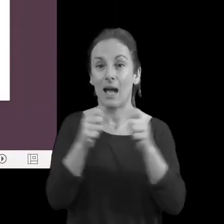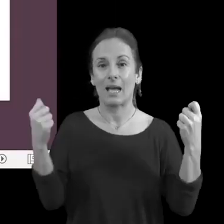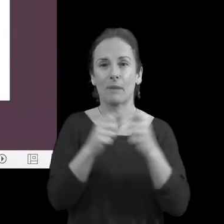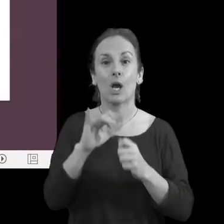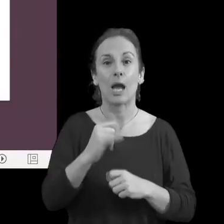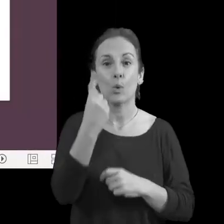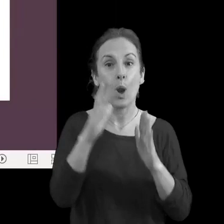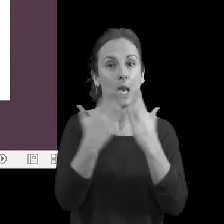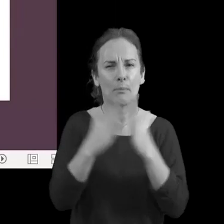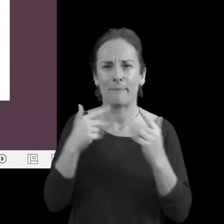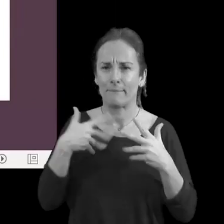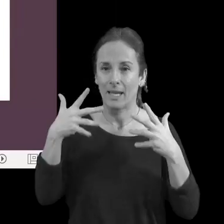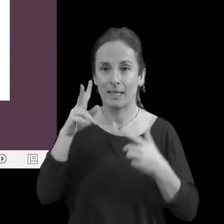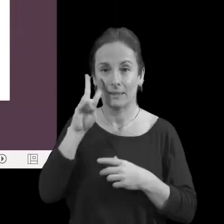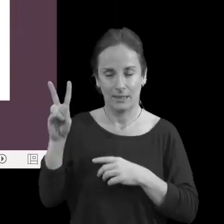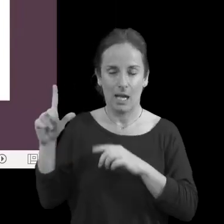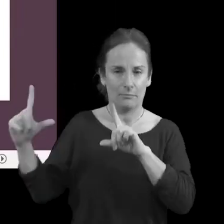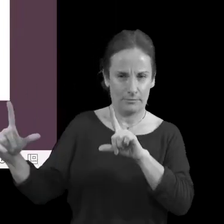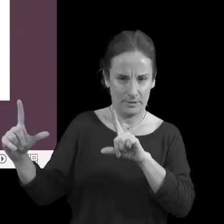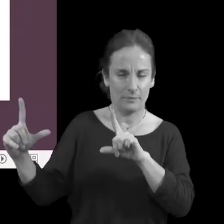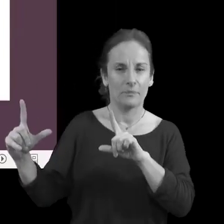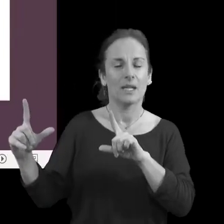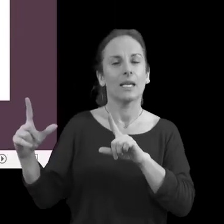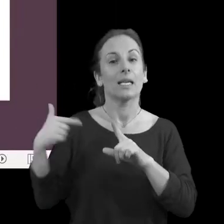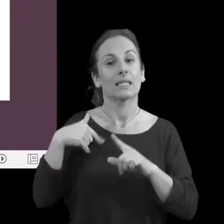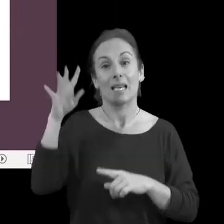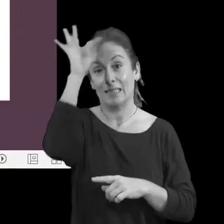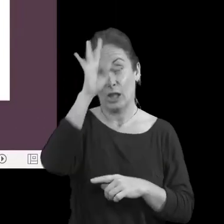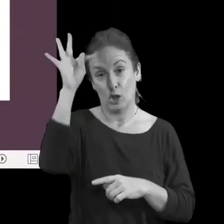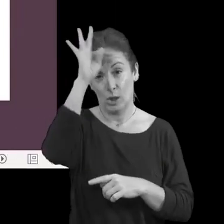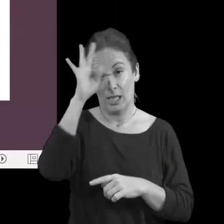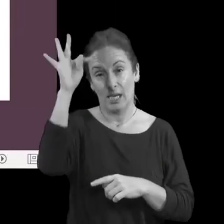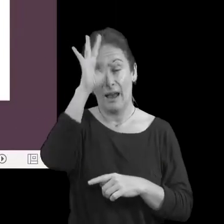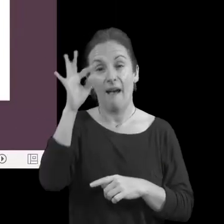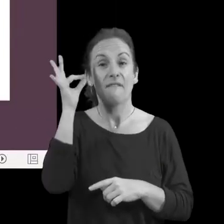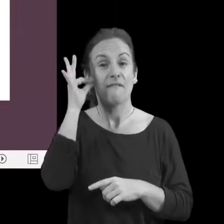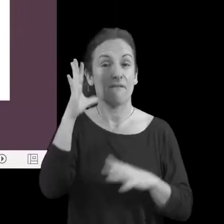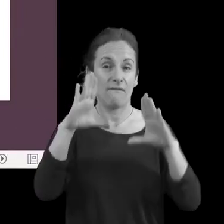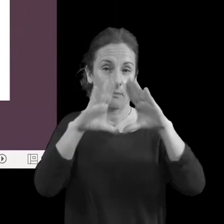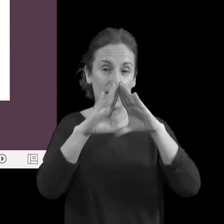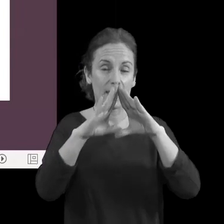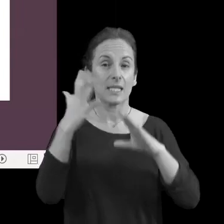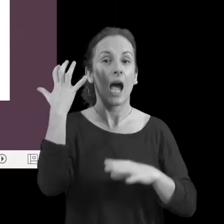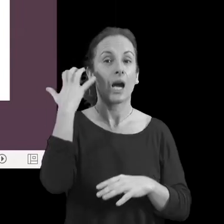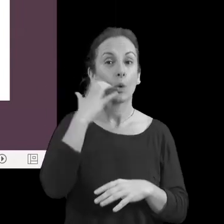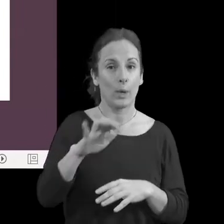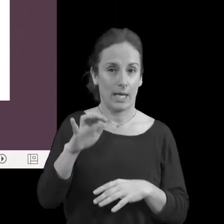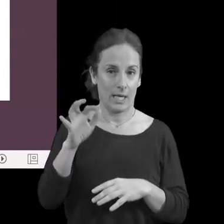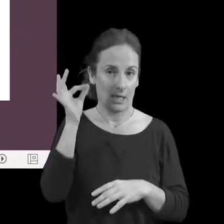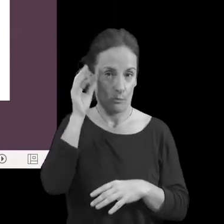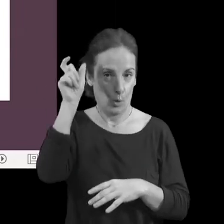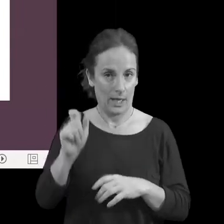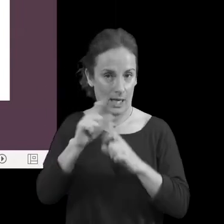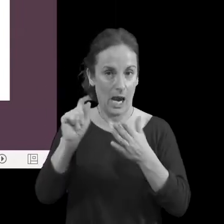de Eve Kosofsky-Sedgwick, que fue esta teórica feminista, queer, que publicó este libro, entre muchos otros, en el